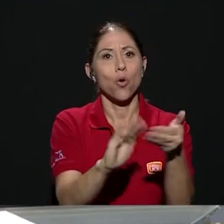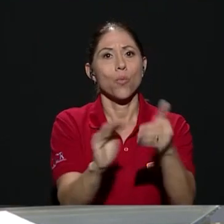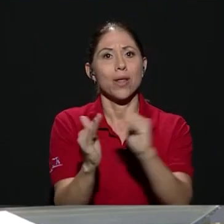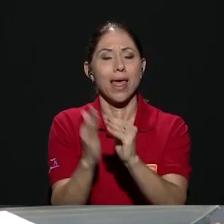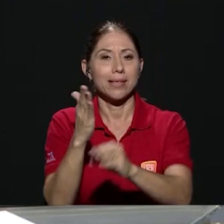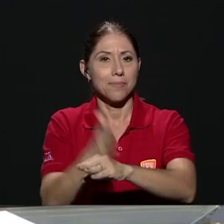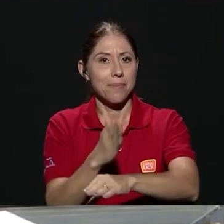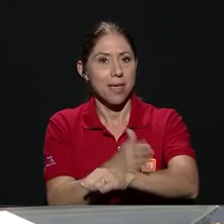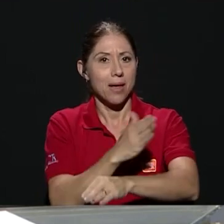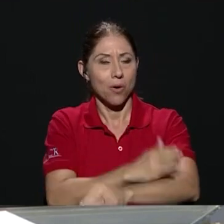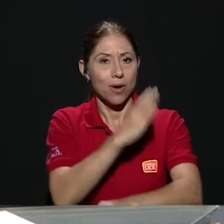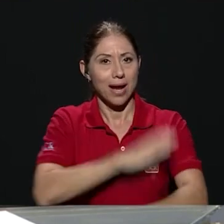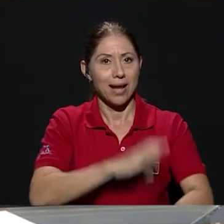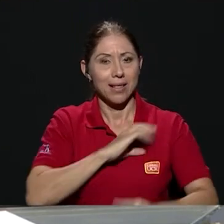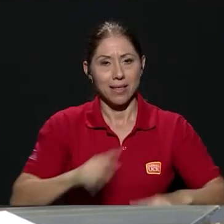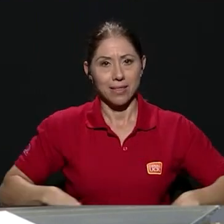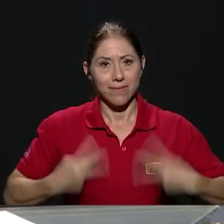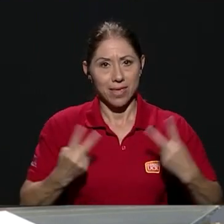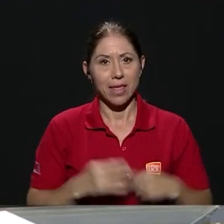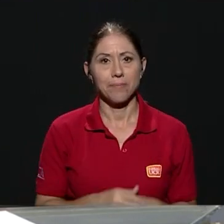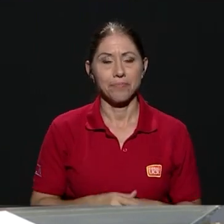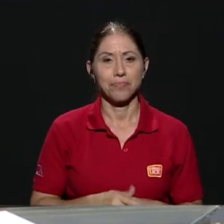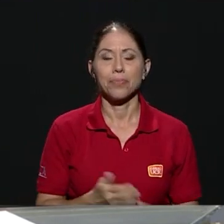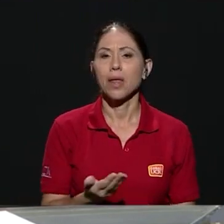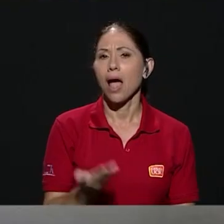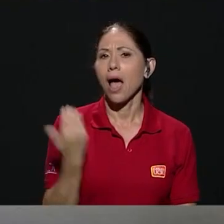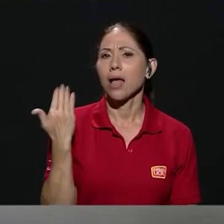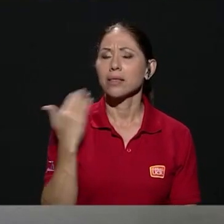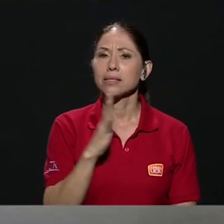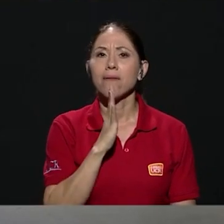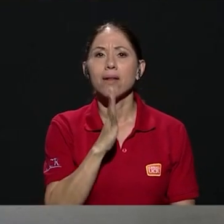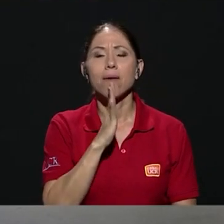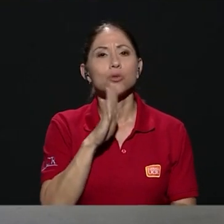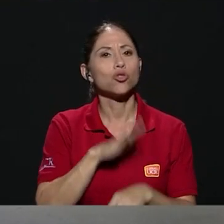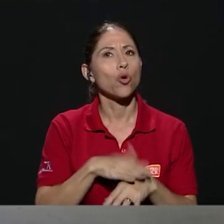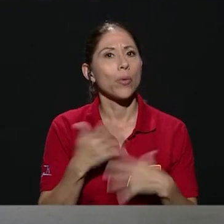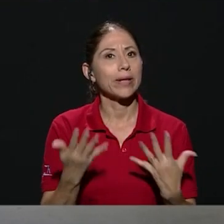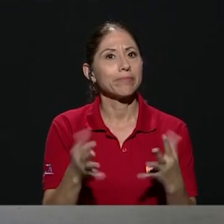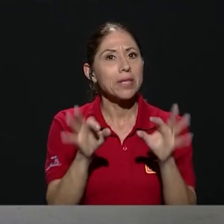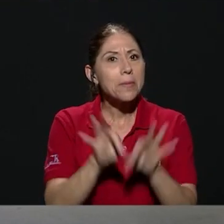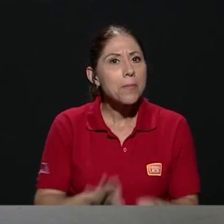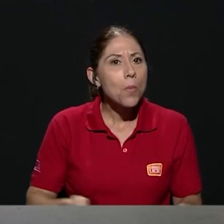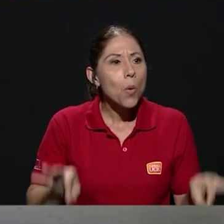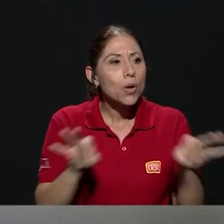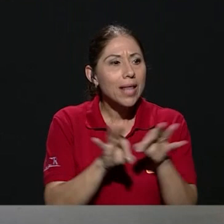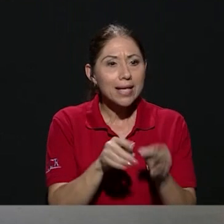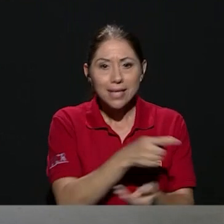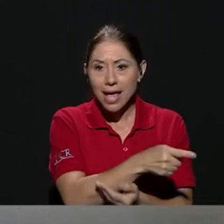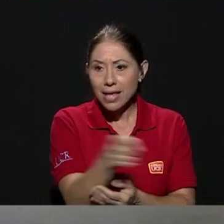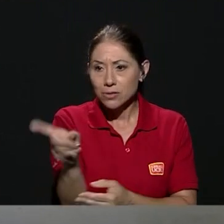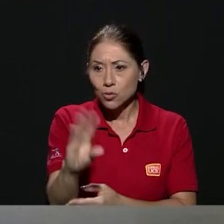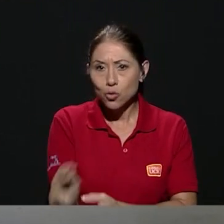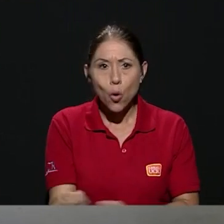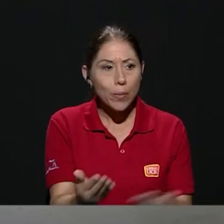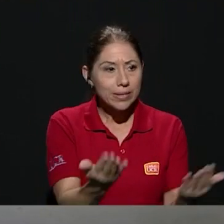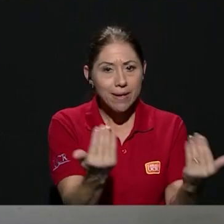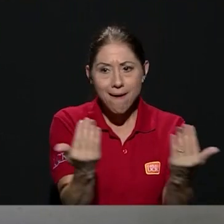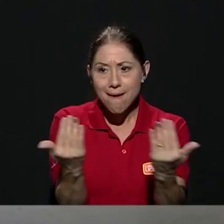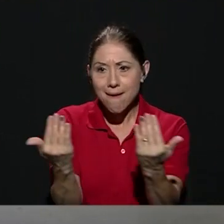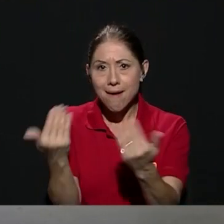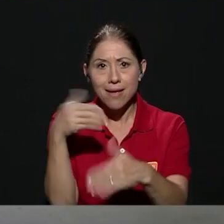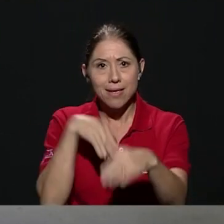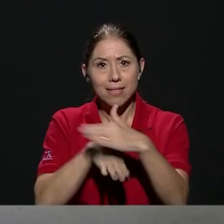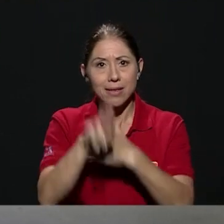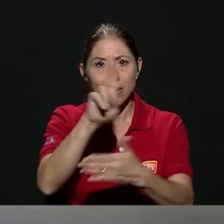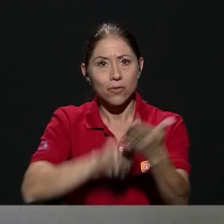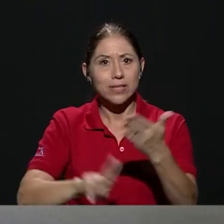vida. Hablábamos en el bloque anterior, bueno, de la importancia que es atraer a estos jóvenes, hacer que ingresen a la universidad, pero un reto